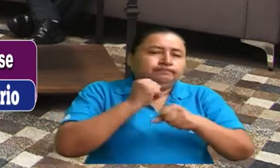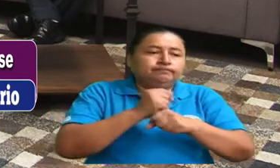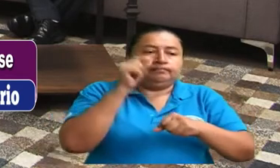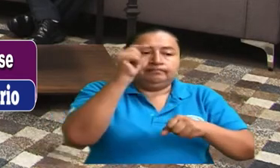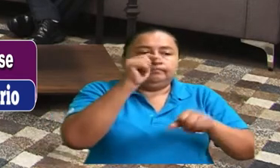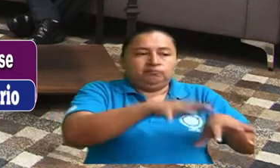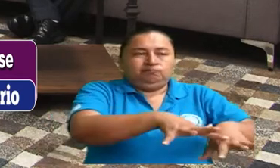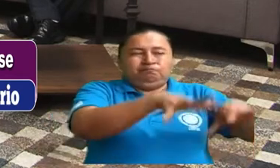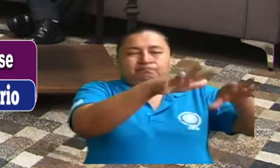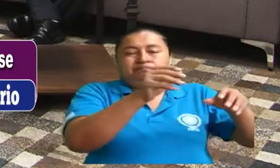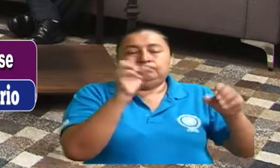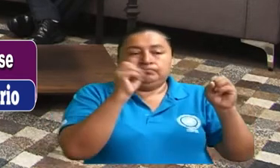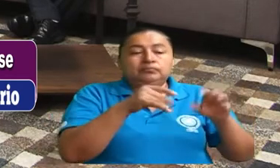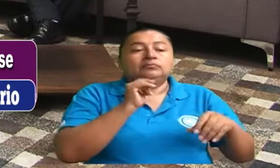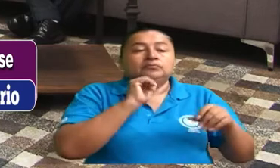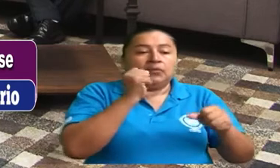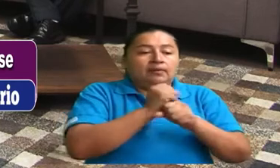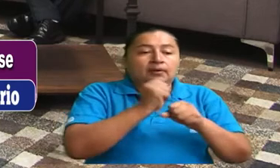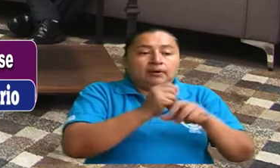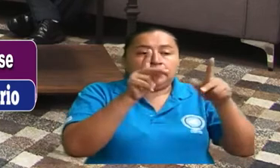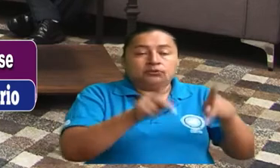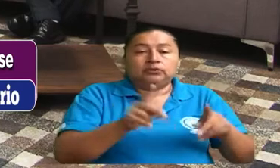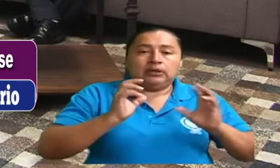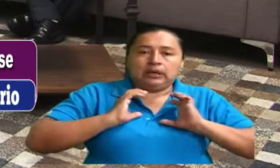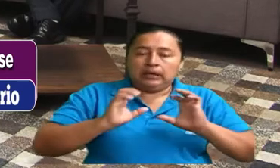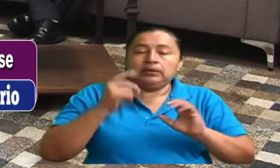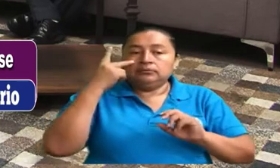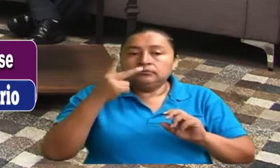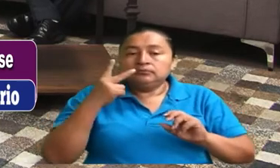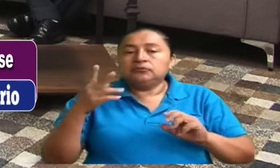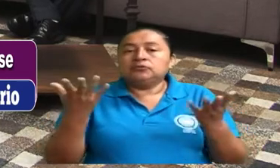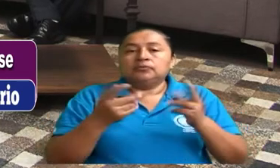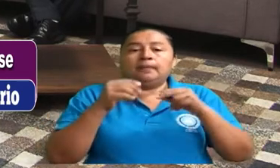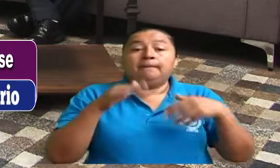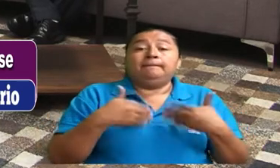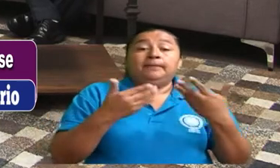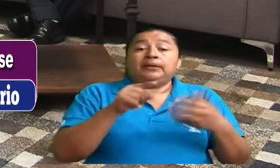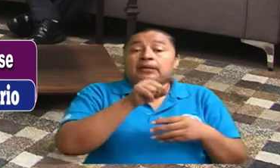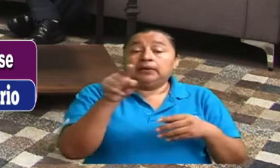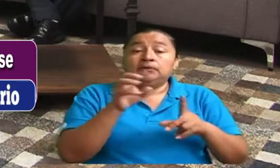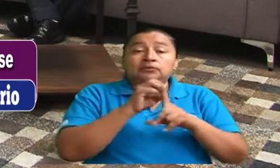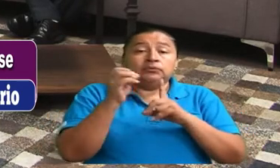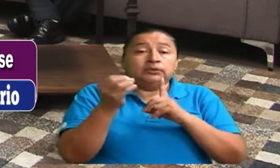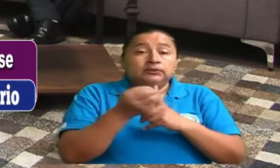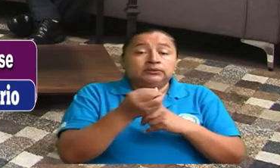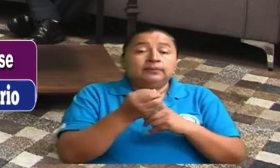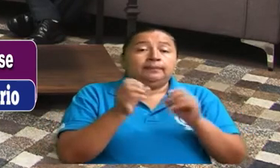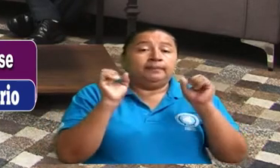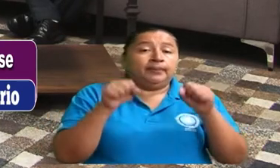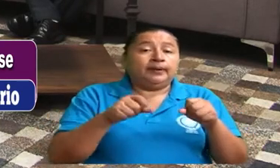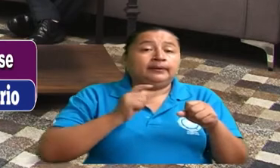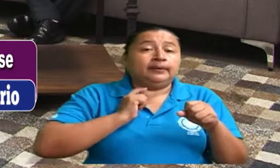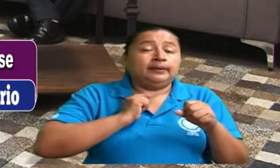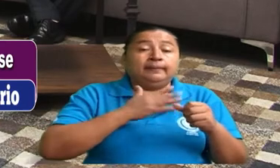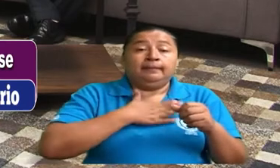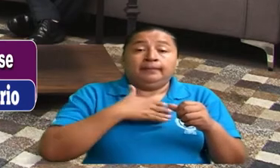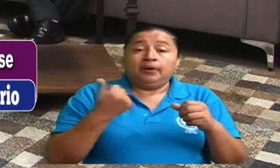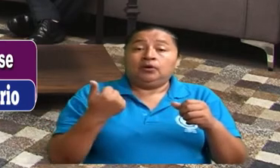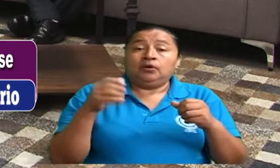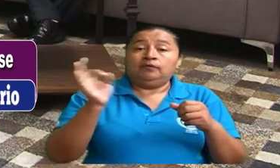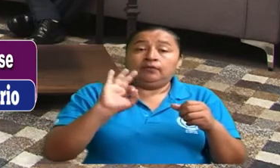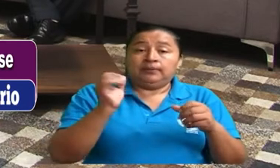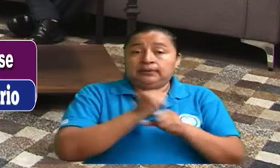a trabajar con el reciclador de calle, pues. ¿Me entendés? ¿Para qué? Para que ellos se organicen, ¿verdad?, y tengan mejores condiciones